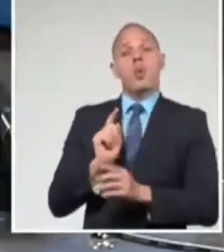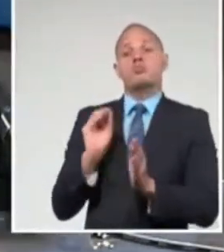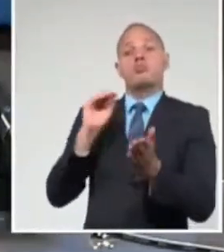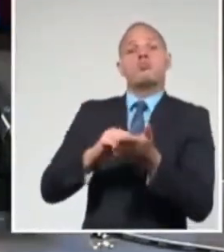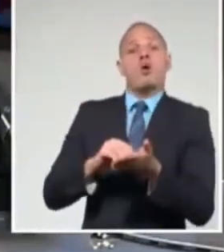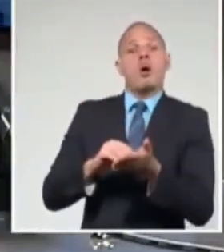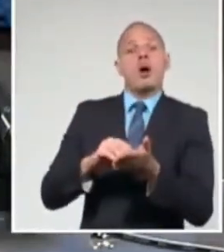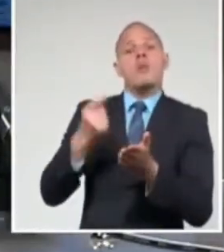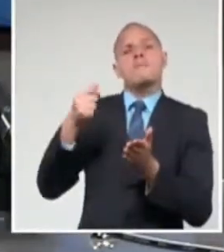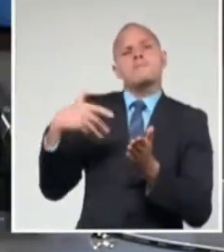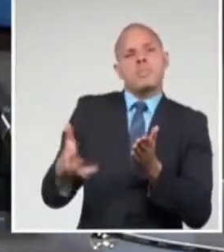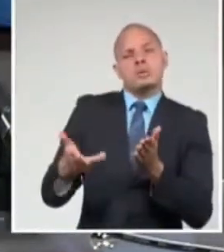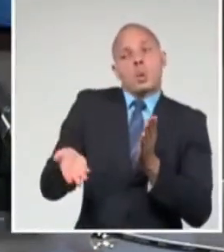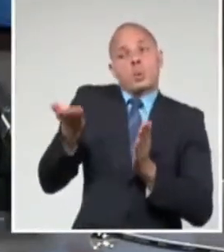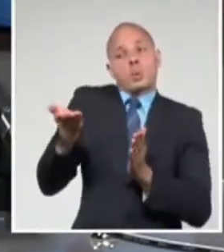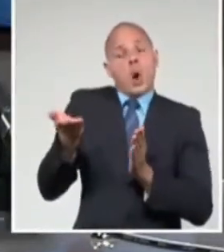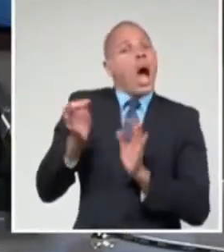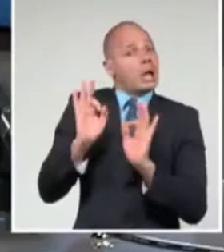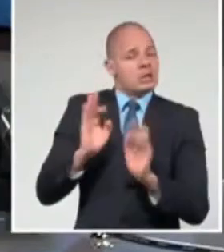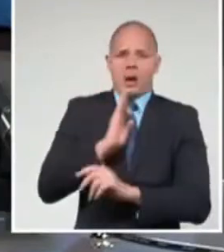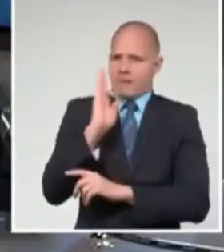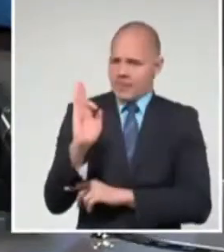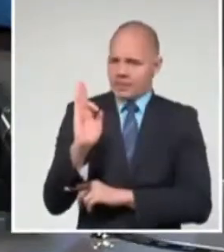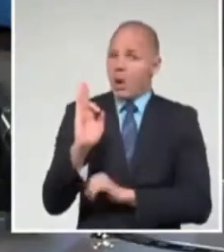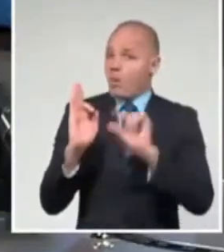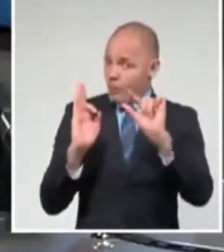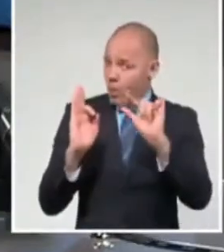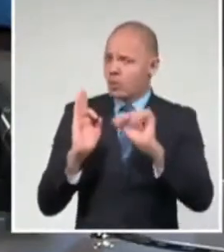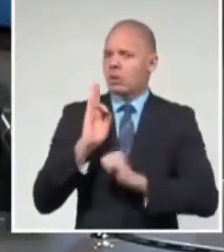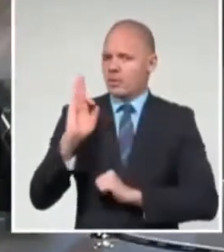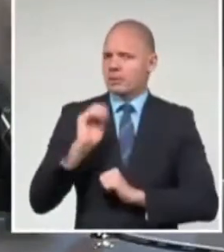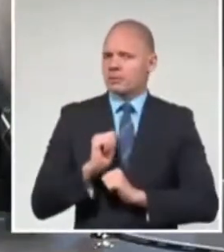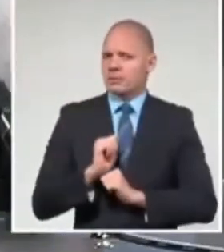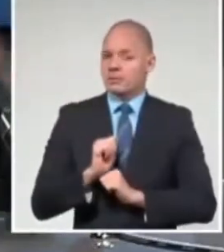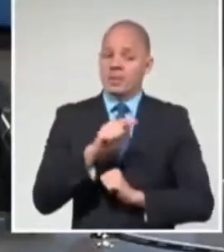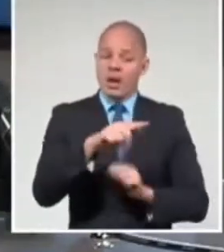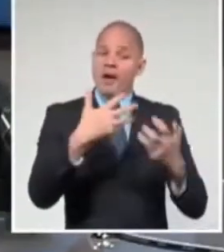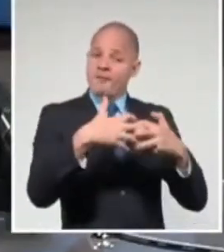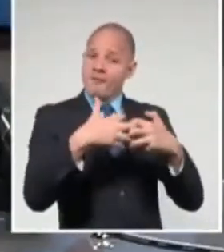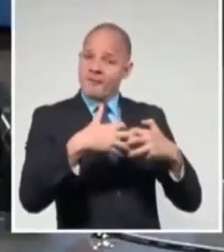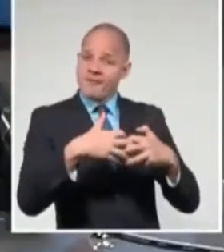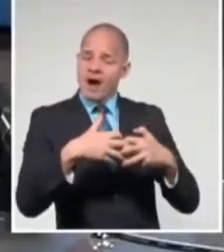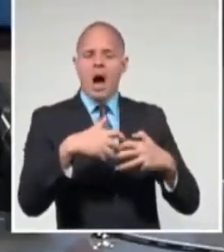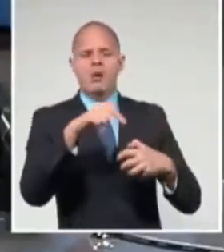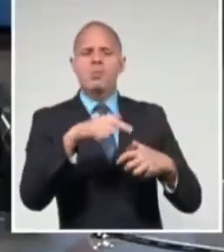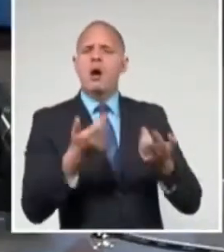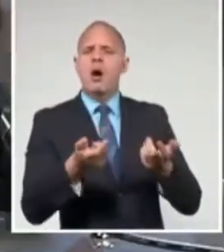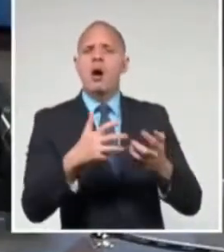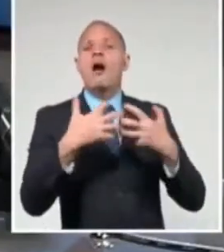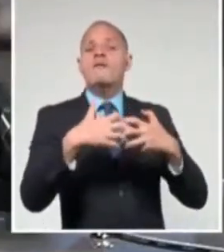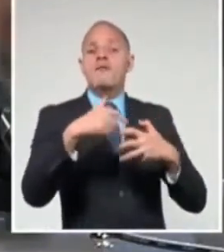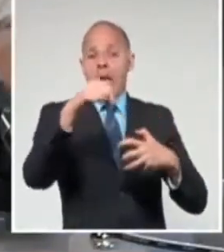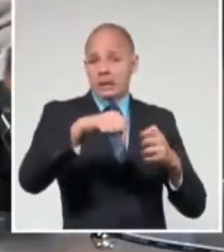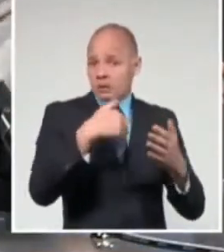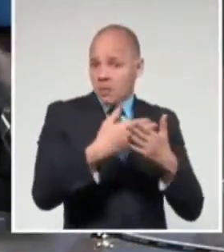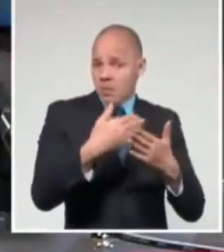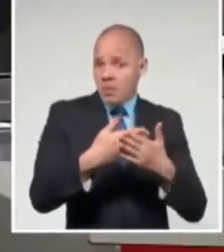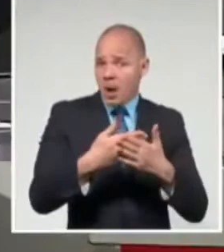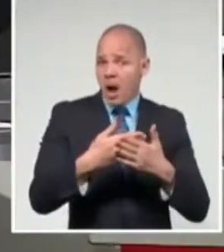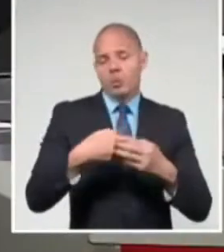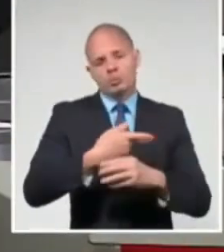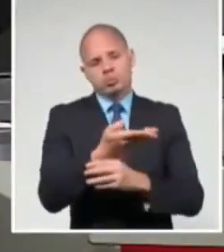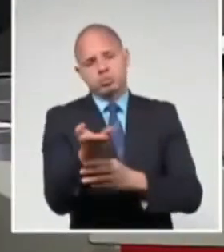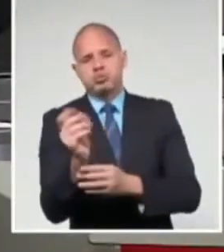sustitución de importaciones. Porque si las empresas no producen para el mercado interno, entonces la demanda del mercado interno la tenemos que satisfacer